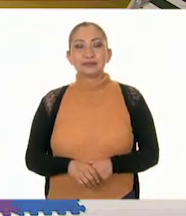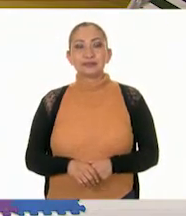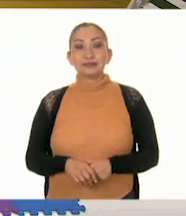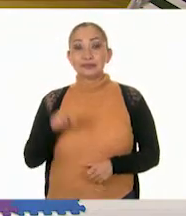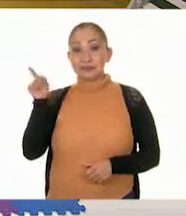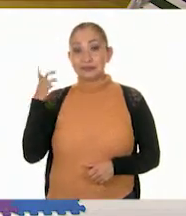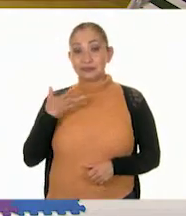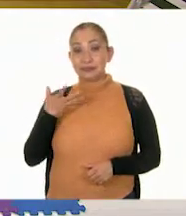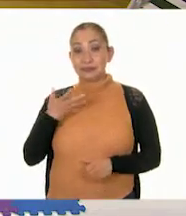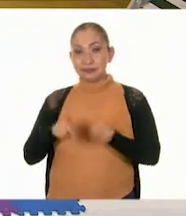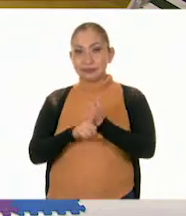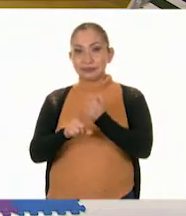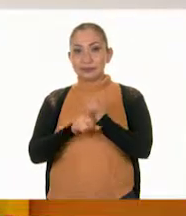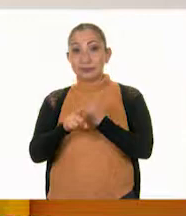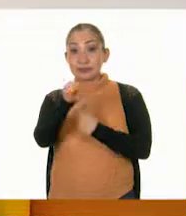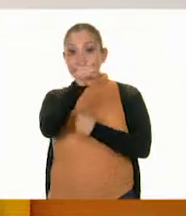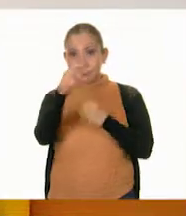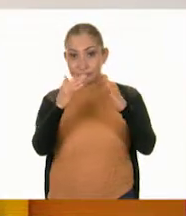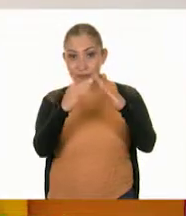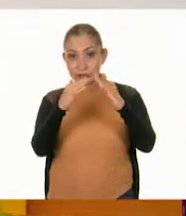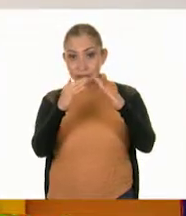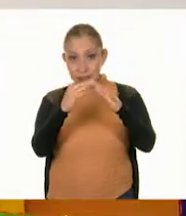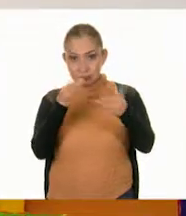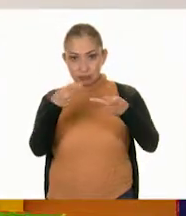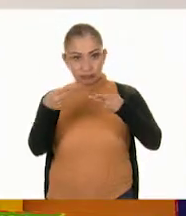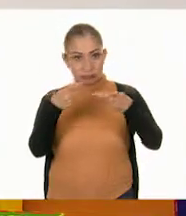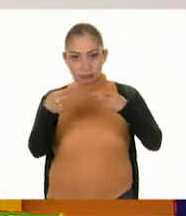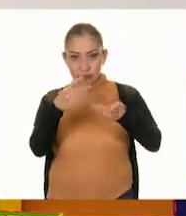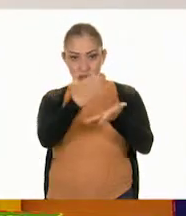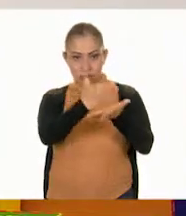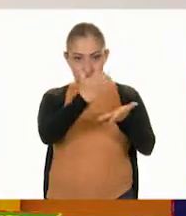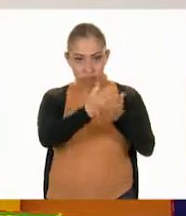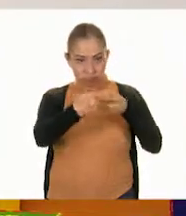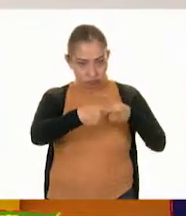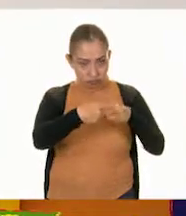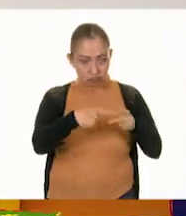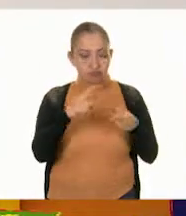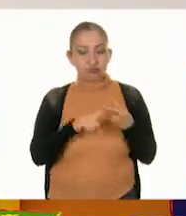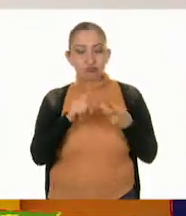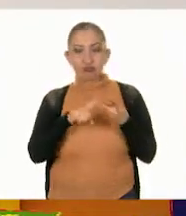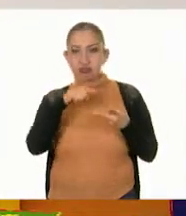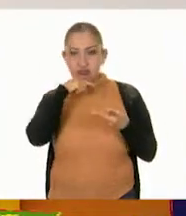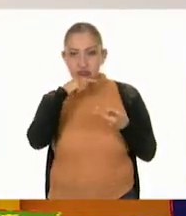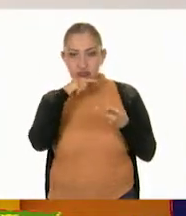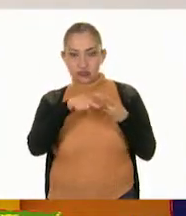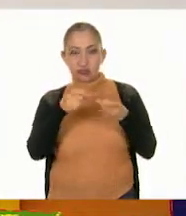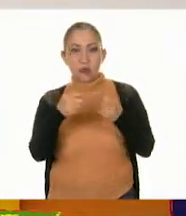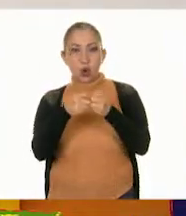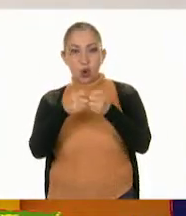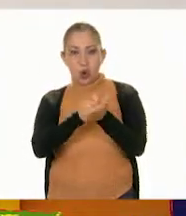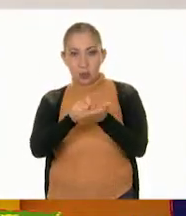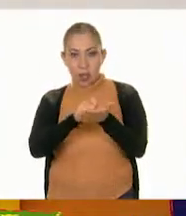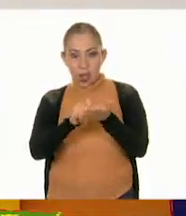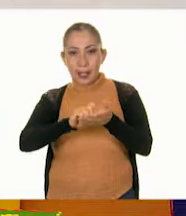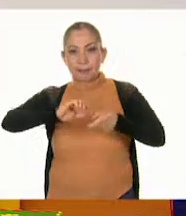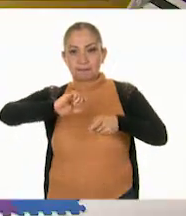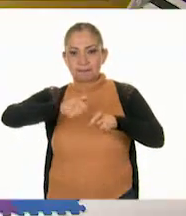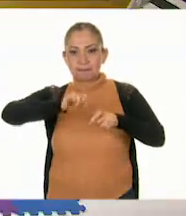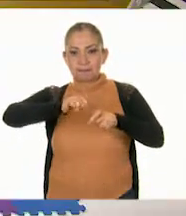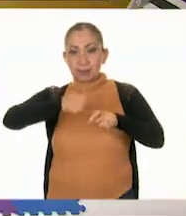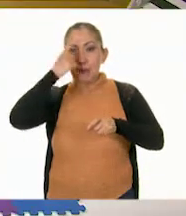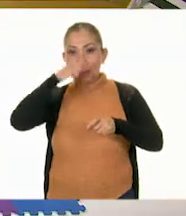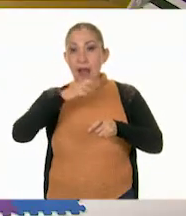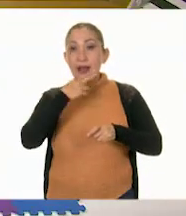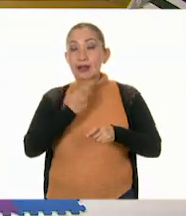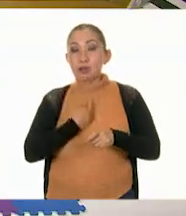Aquí ya tenemos los problemas. Ustedes en casa vayan preparando su cuaderno de matemáticas, su lápiz, su goma y sacapuntas para ayudarnos